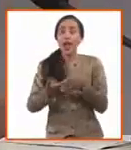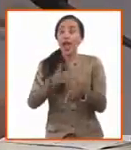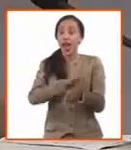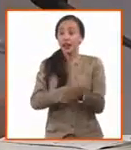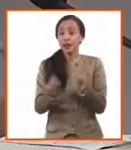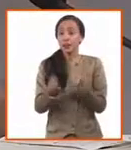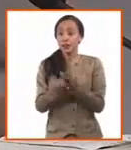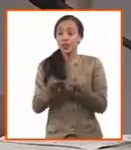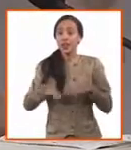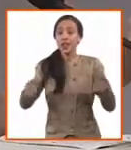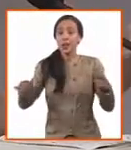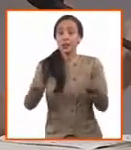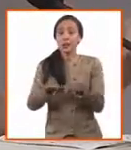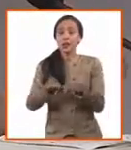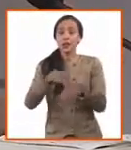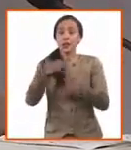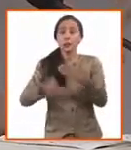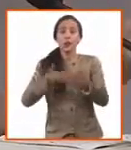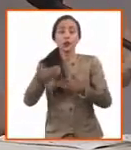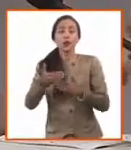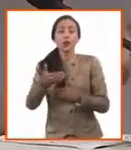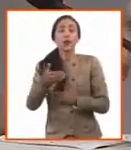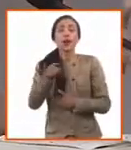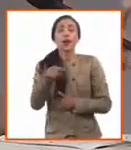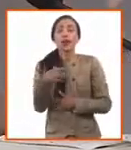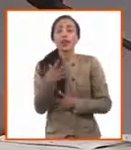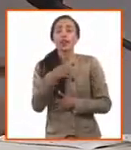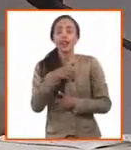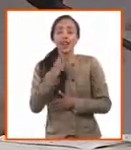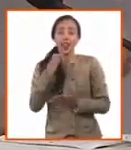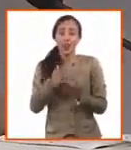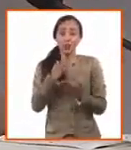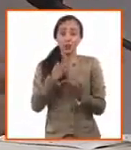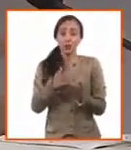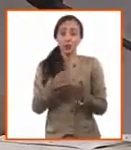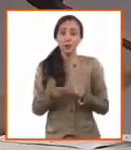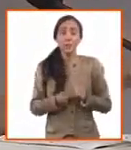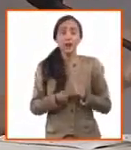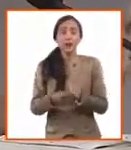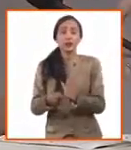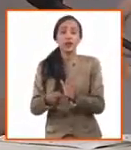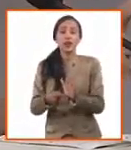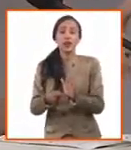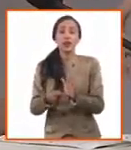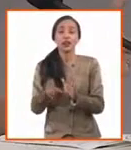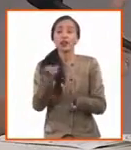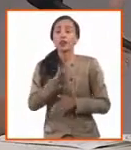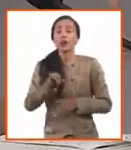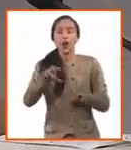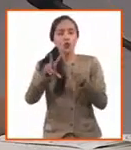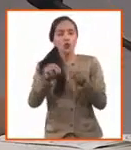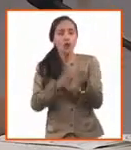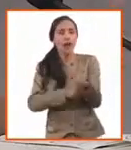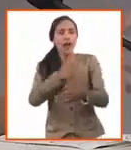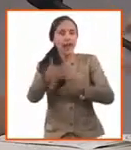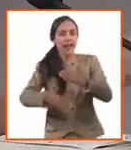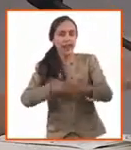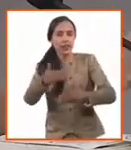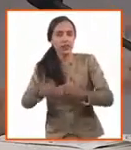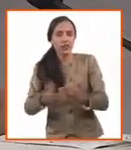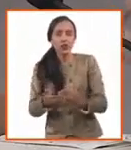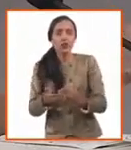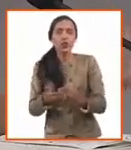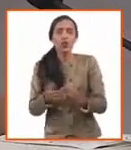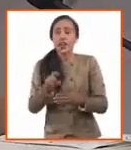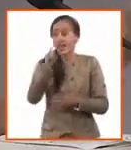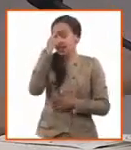mesa sobre el problema de los retos que tiene la educación para presentar a los héroes de la patria, o sea, para llegar a las nuevas generaciones. Y el Che